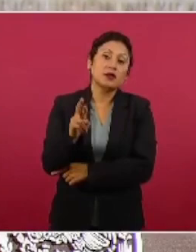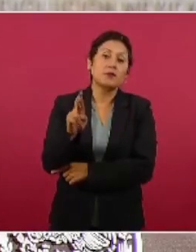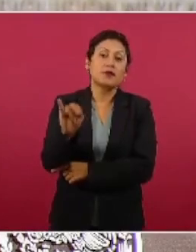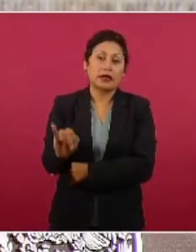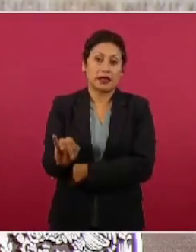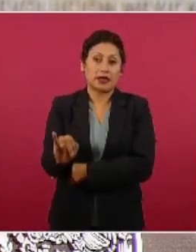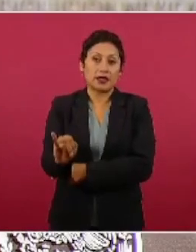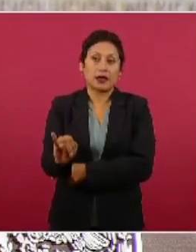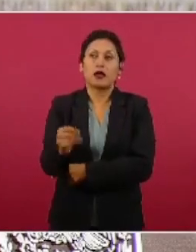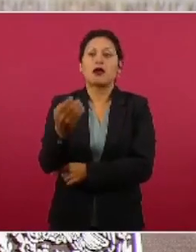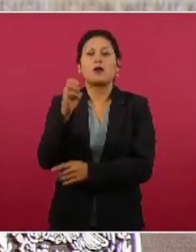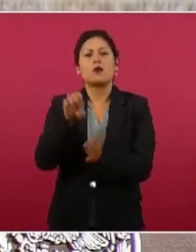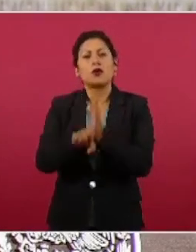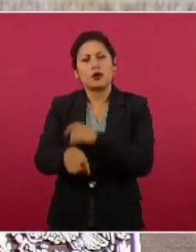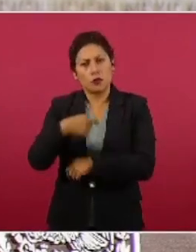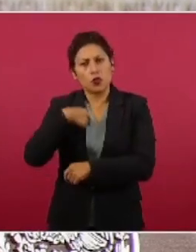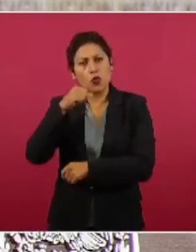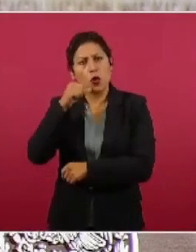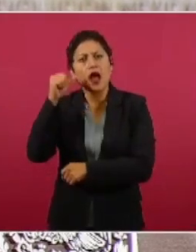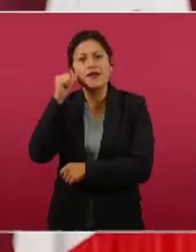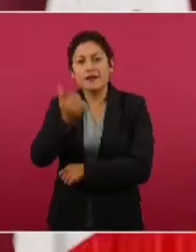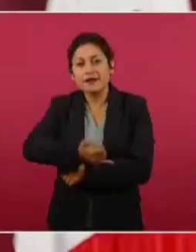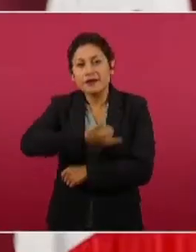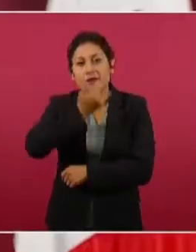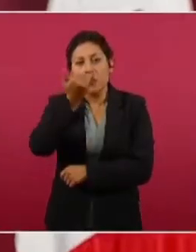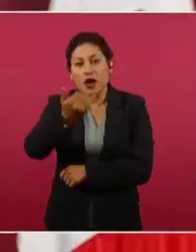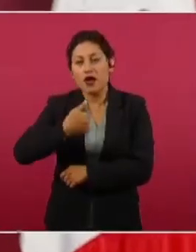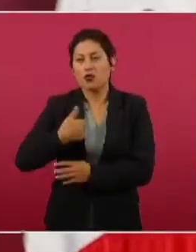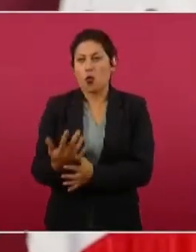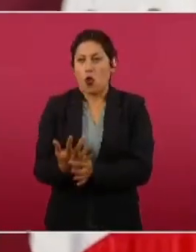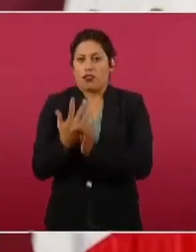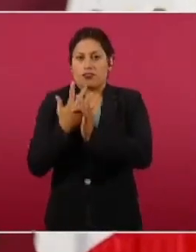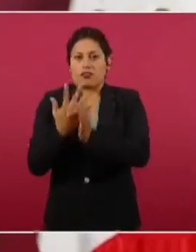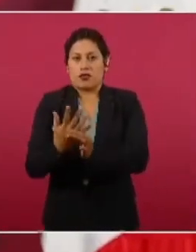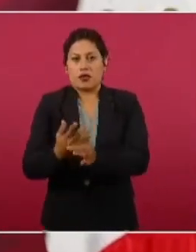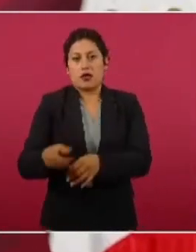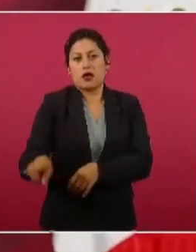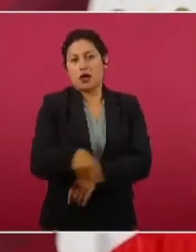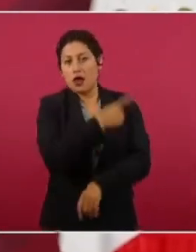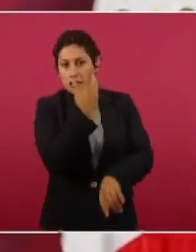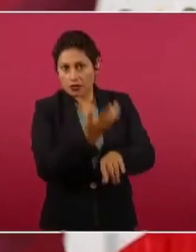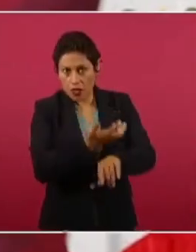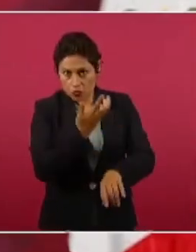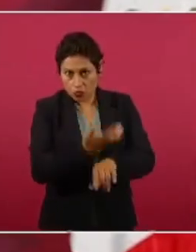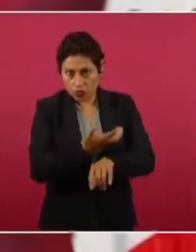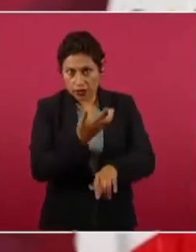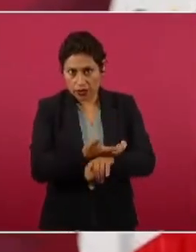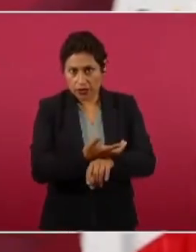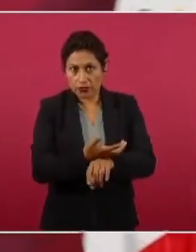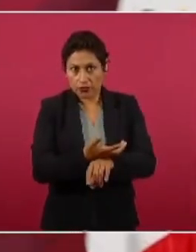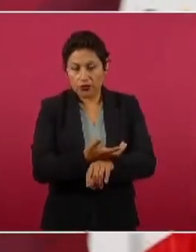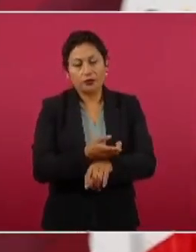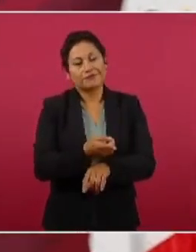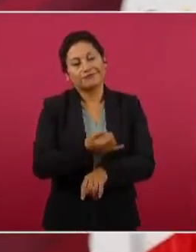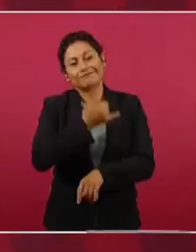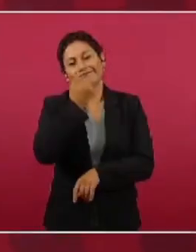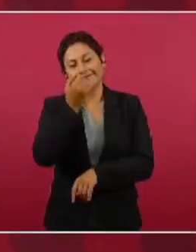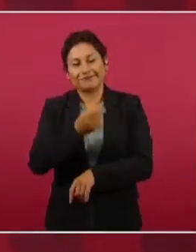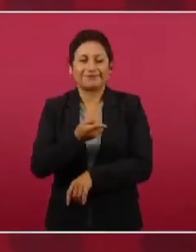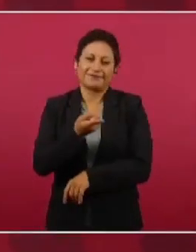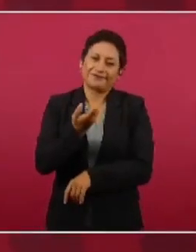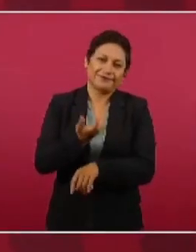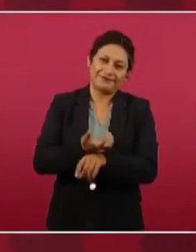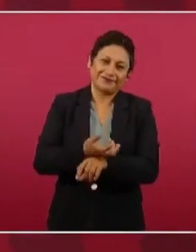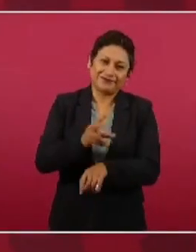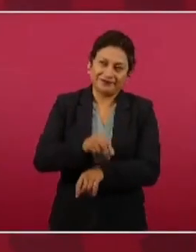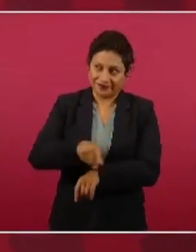Unidos y había estado en Europa, pero ayer mismo, o antier, fue a Estados